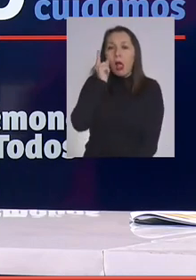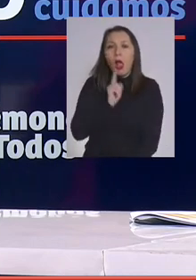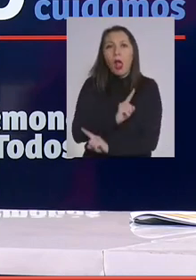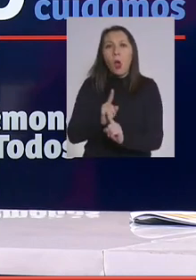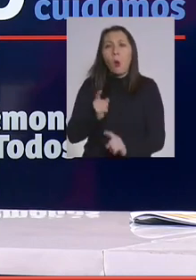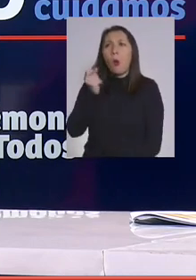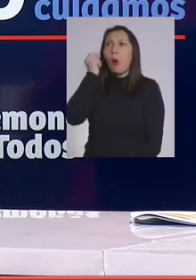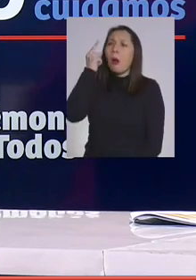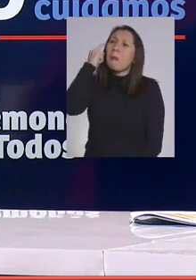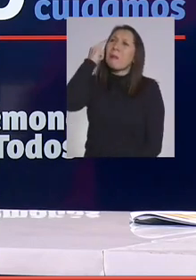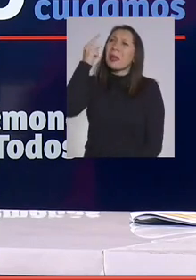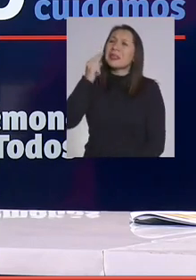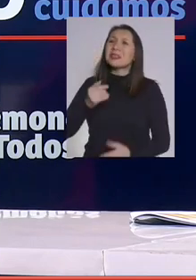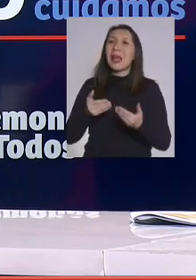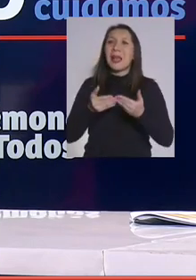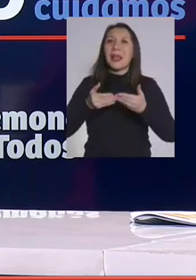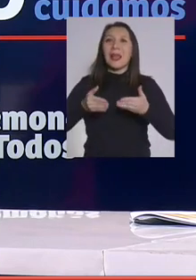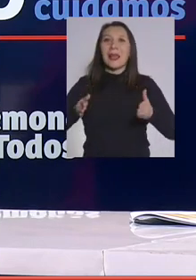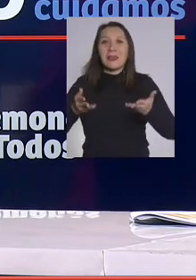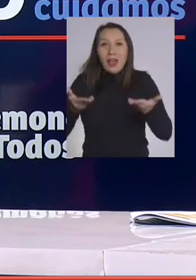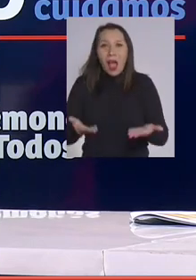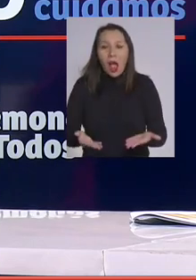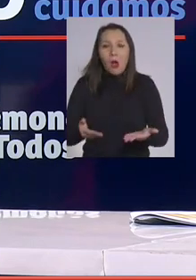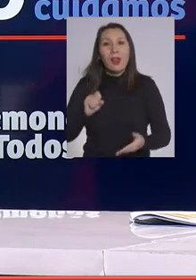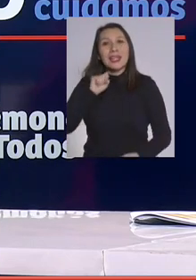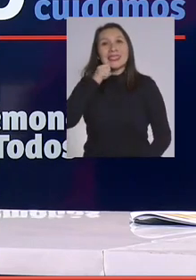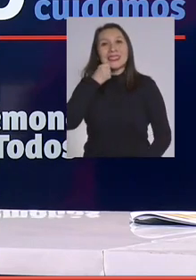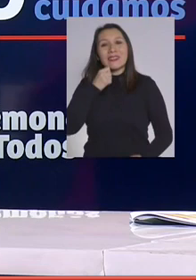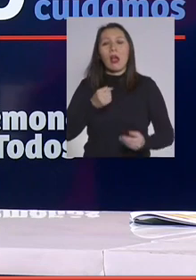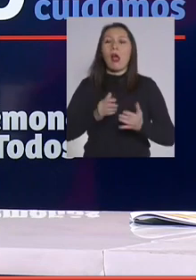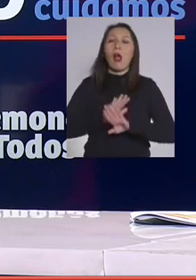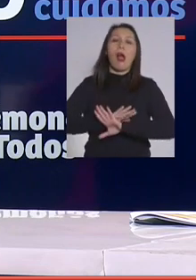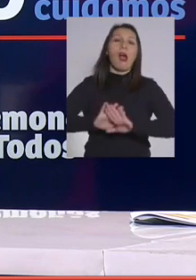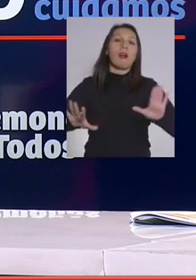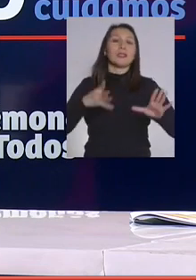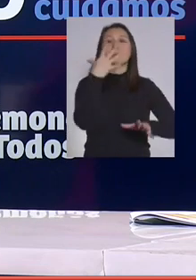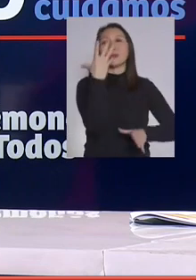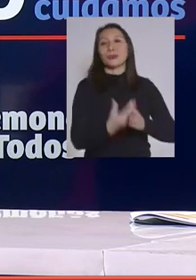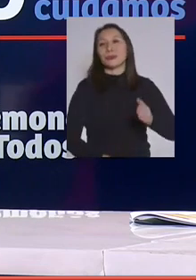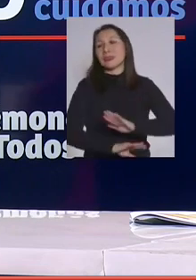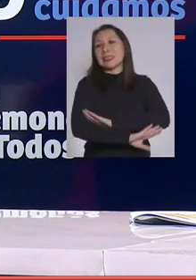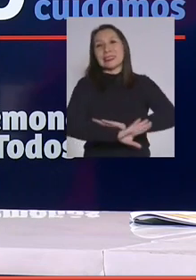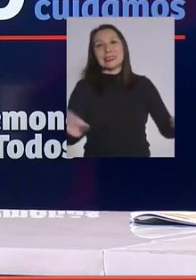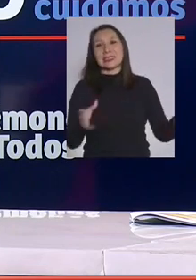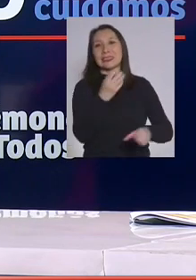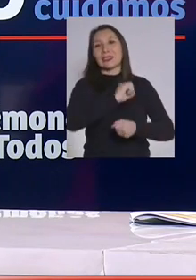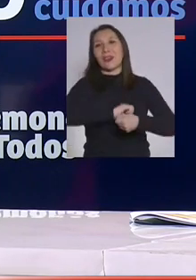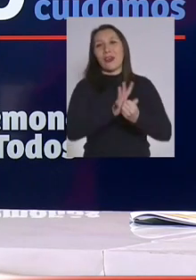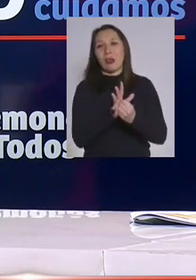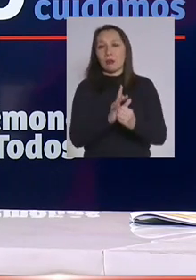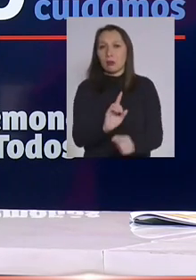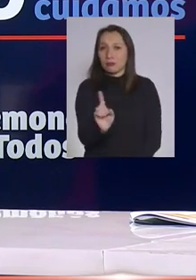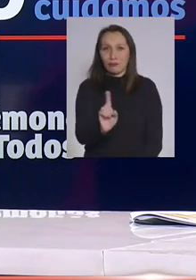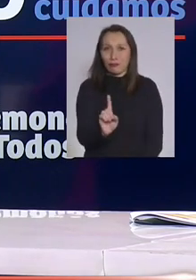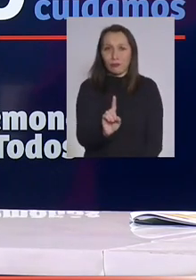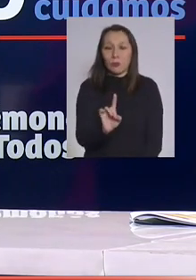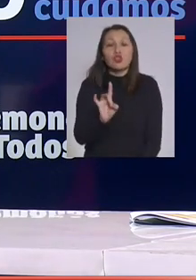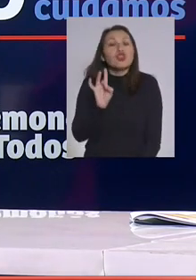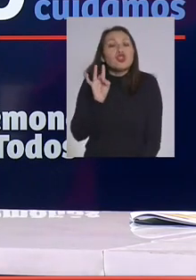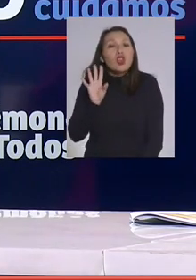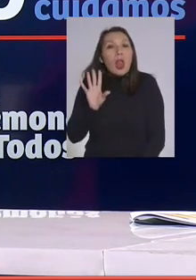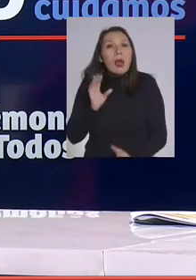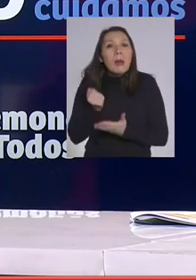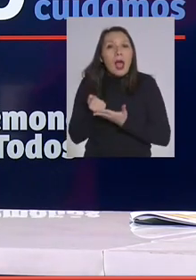se interprete este paso como un paso de que hemos superado la epidemia sino sólo